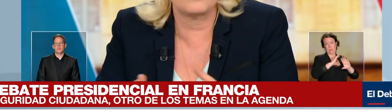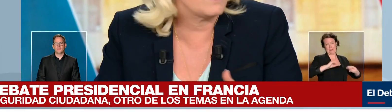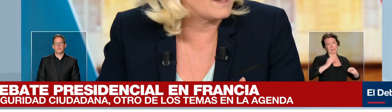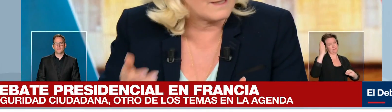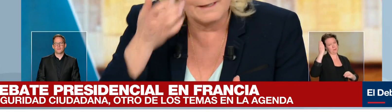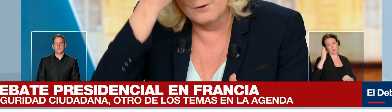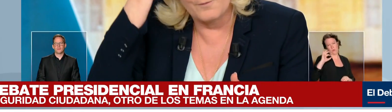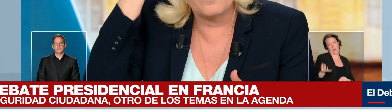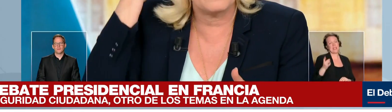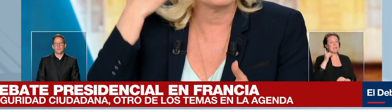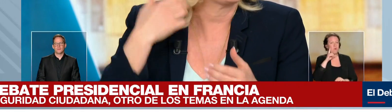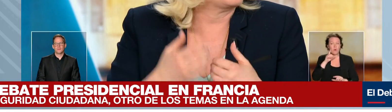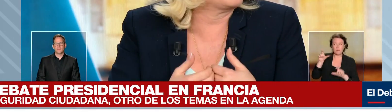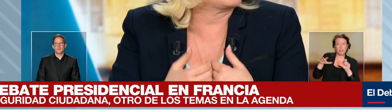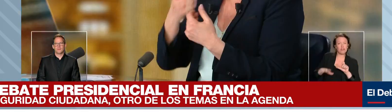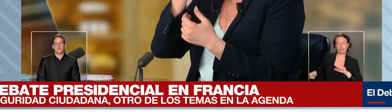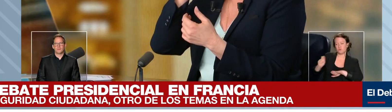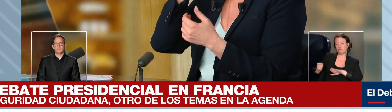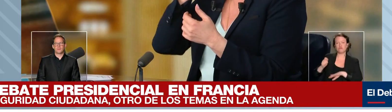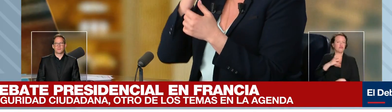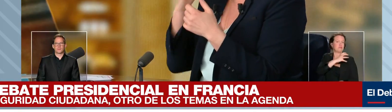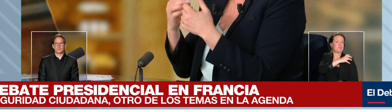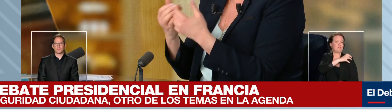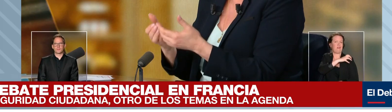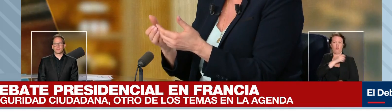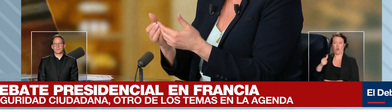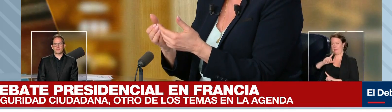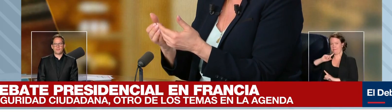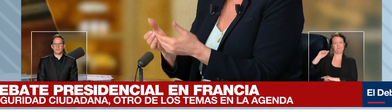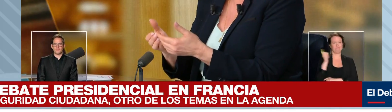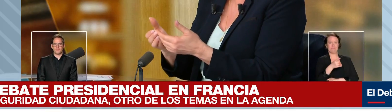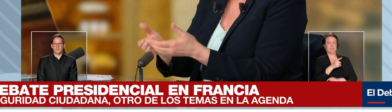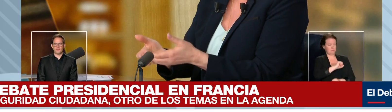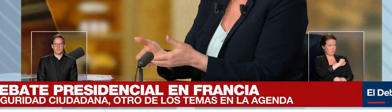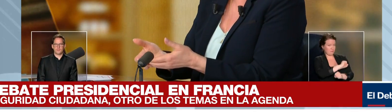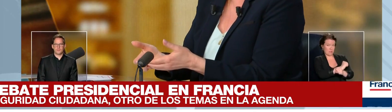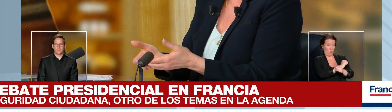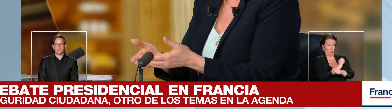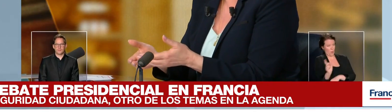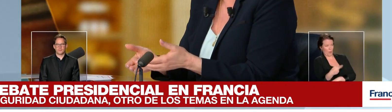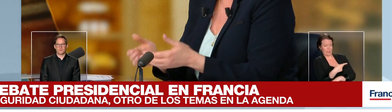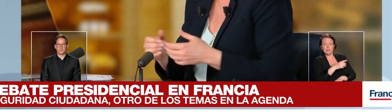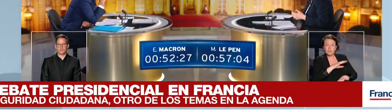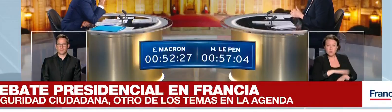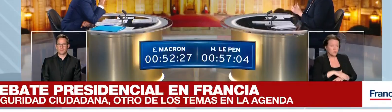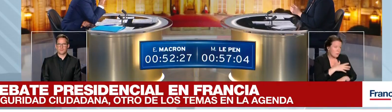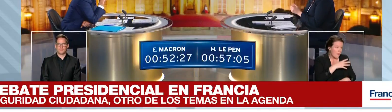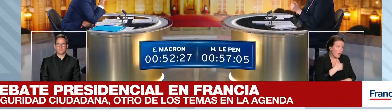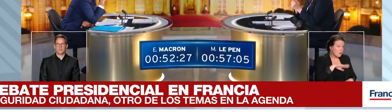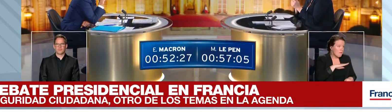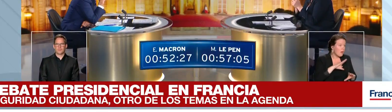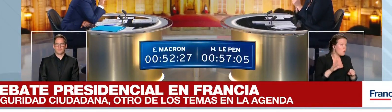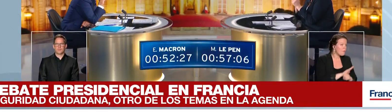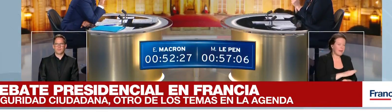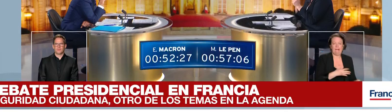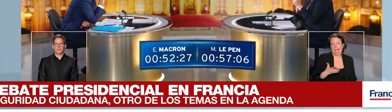construyen nuevos cupos en las prisiones, porque es evidente que muchos magistrados no pueden decretar una pena cuando saben que no será